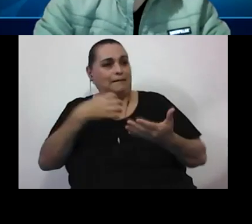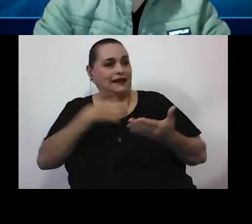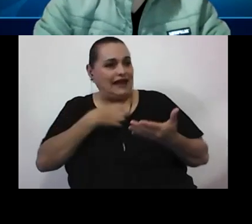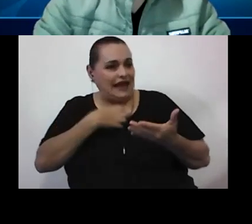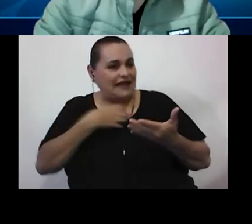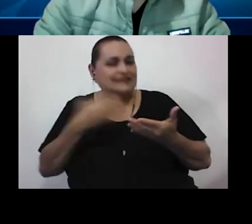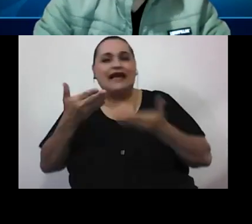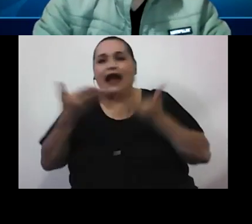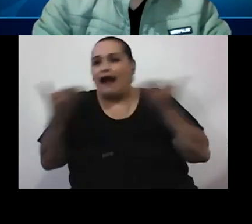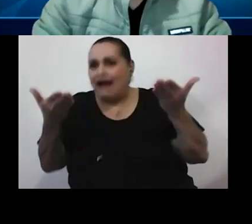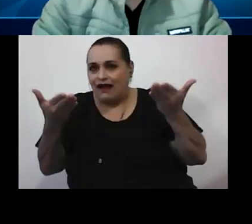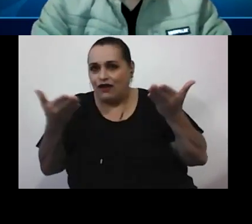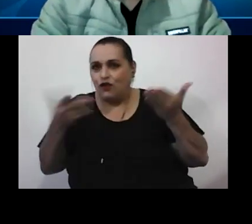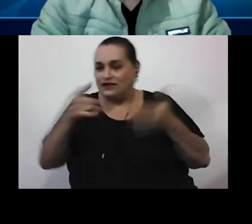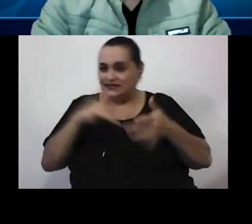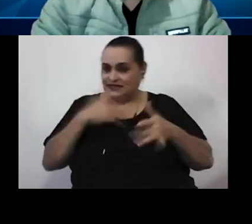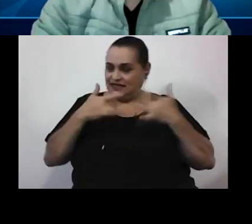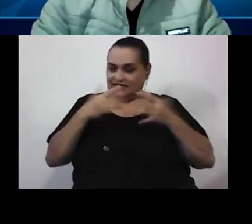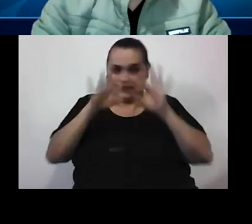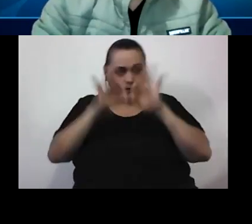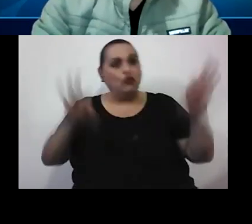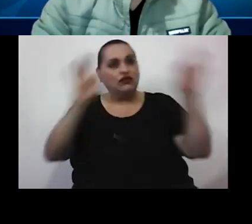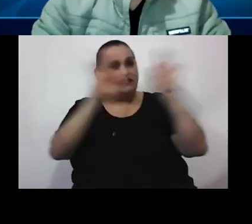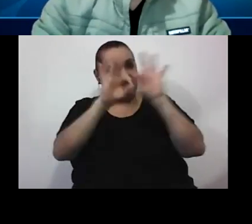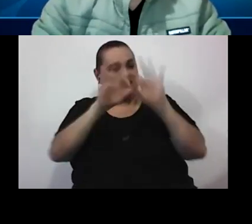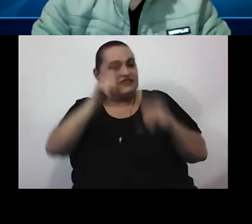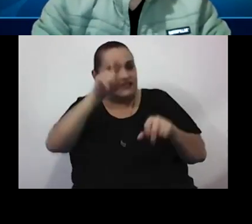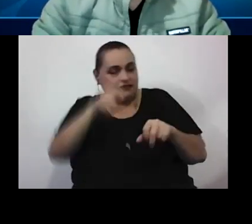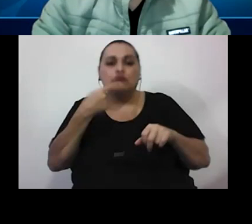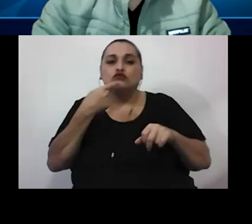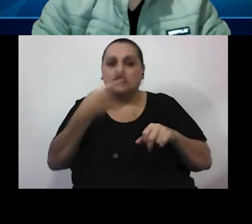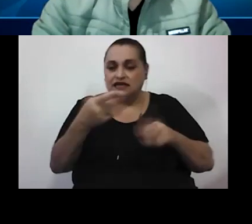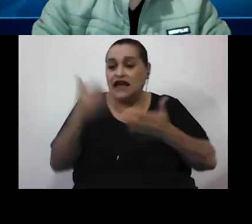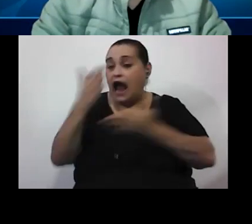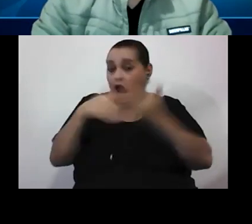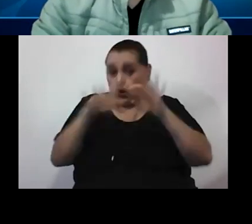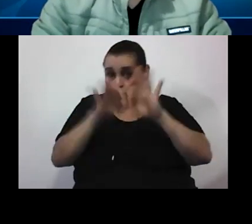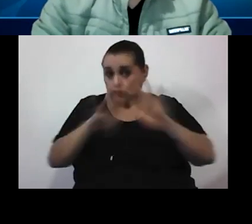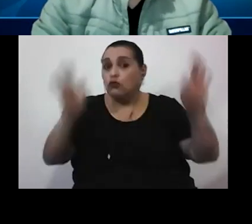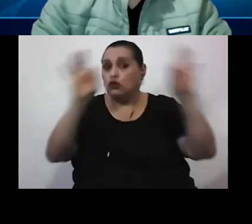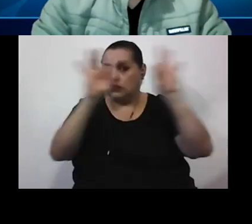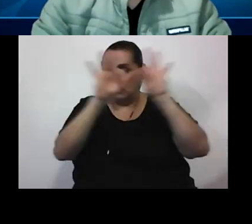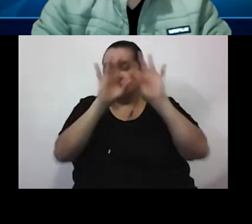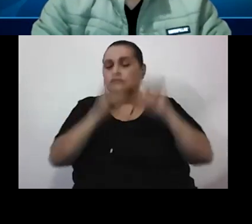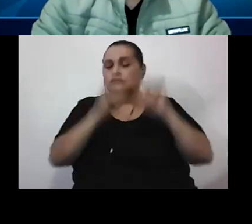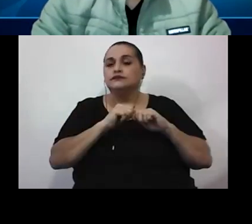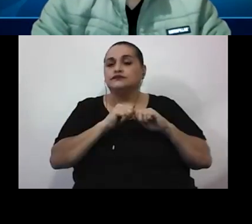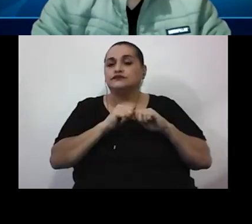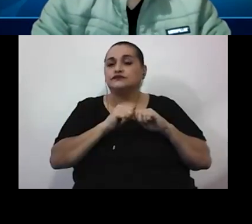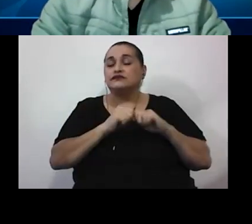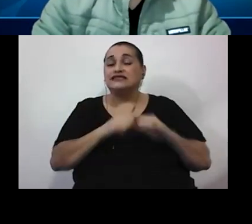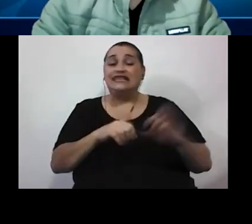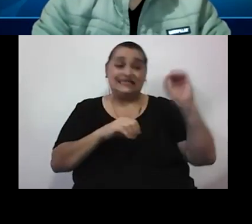sentirse importantes. Aquí tendríamos que mencionar algo muy relevante, que de los 0